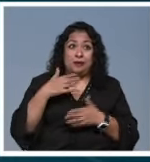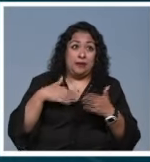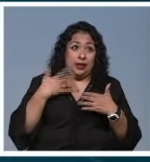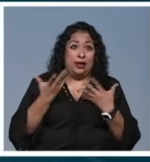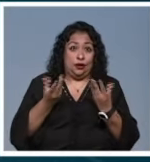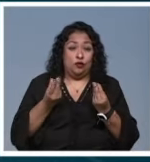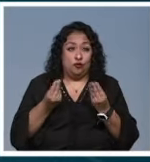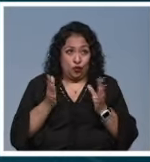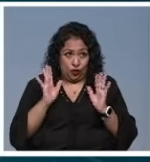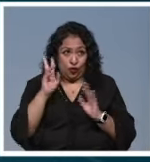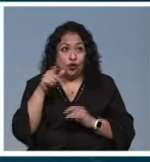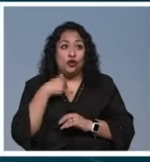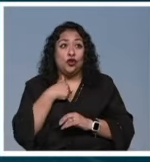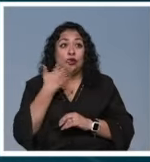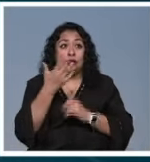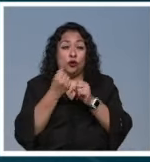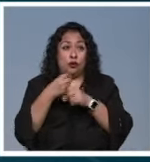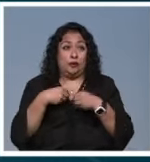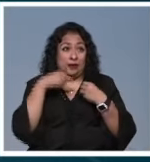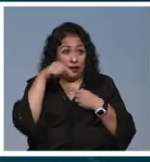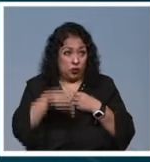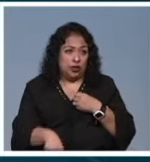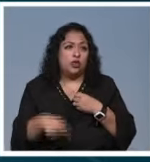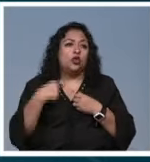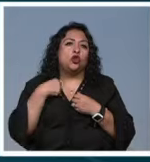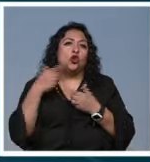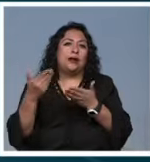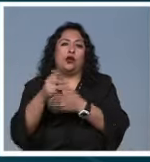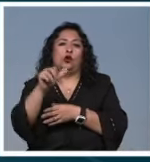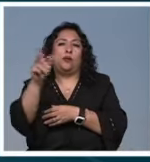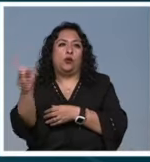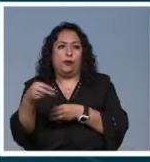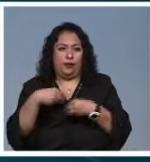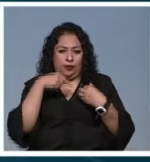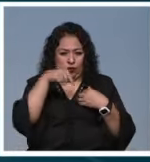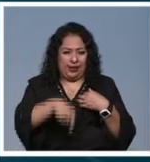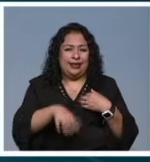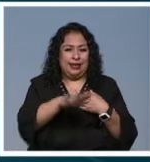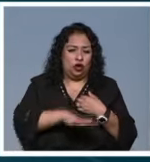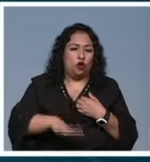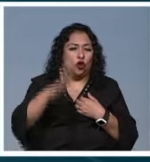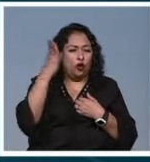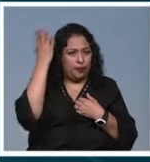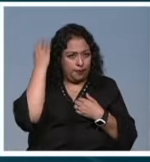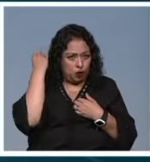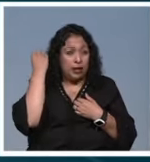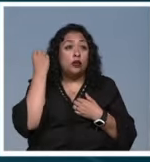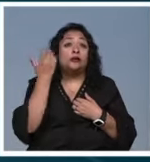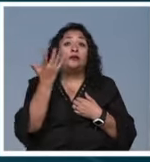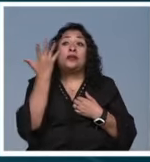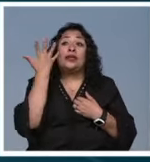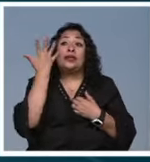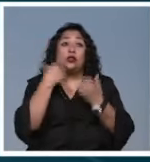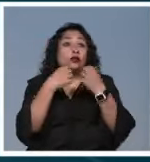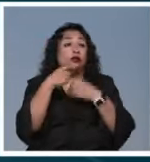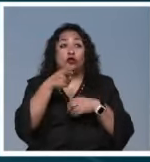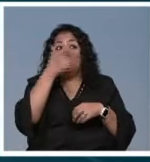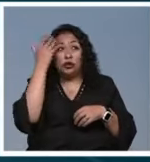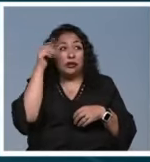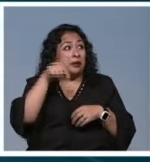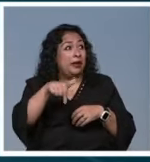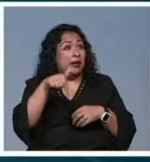porque pues yo tengo 5 años viviendo aquí, vengo de provincia, vivo en esta colonia, la colonia Morelos, pero hace 5 años que no sabía de este